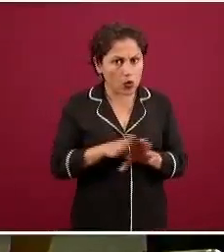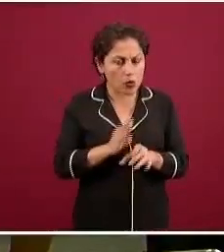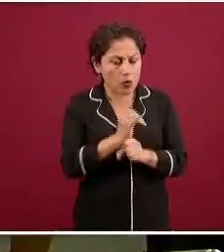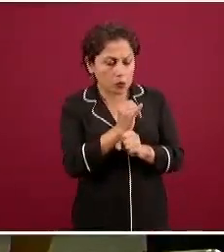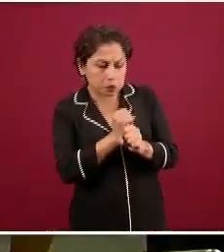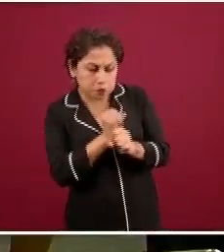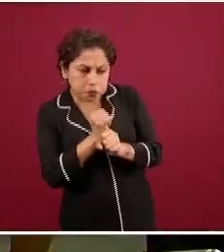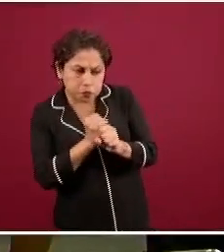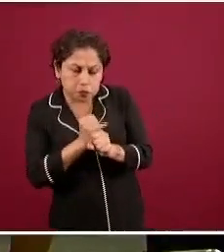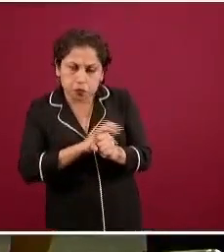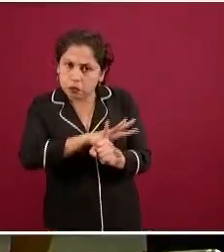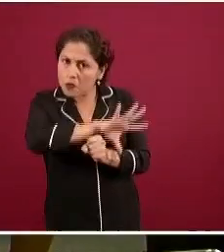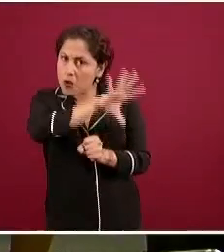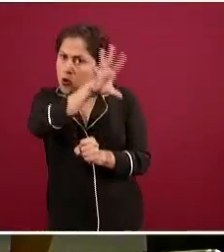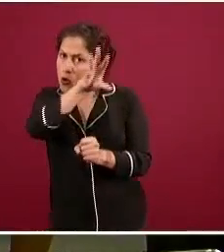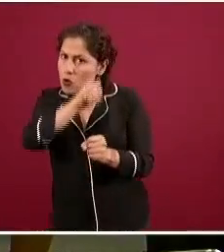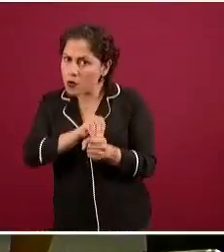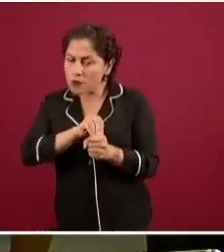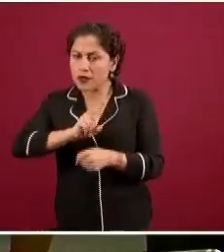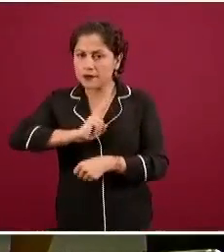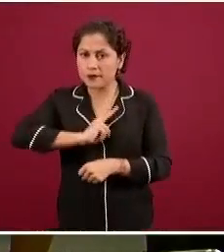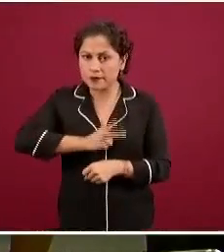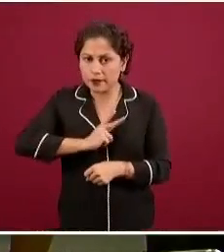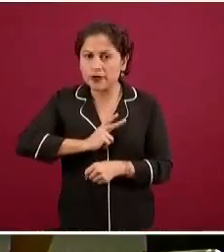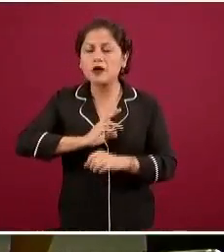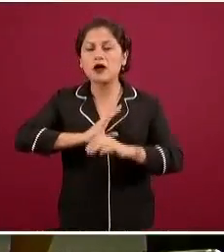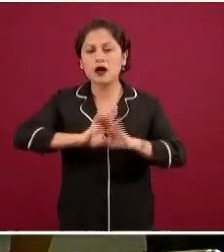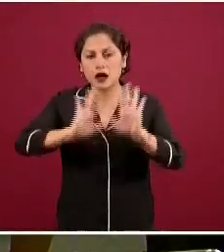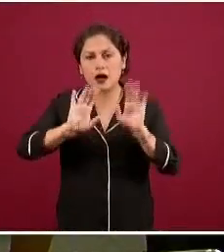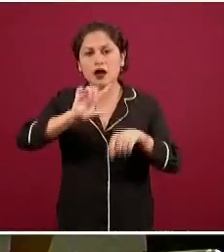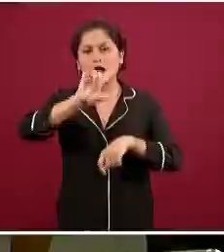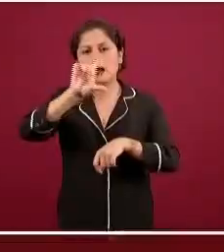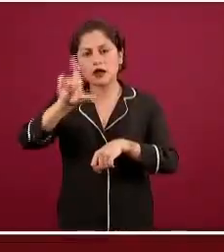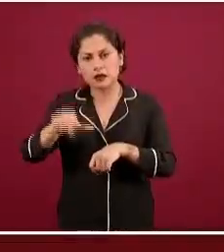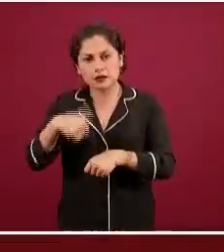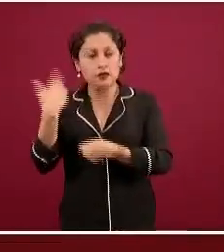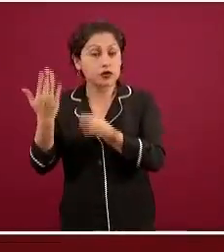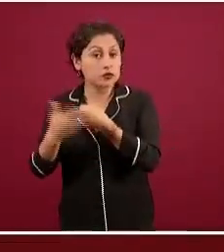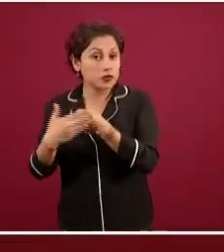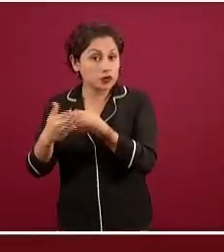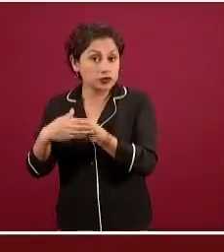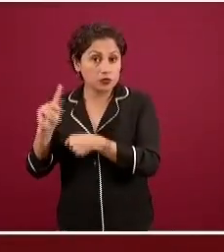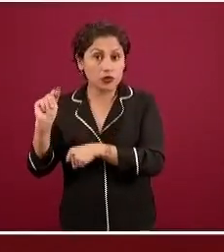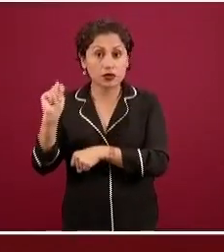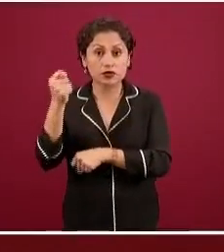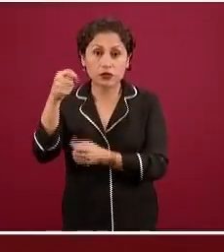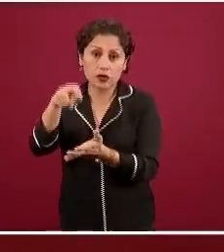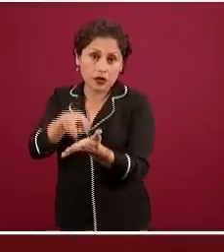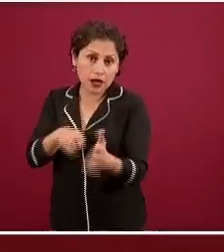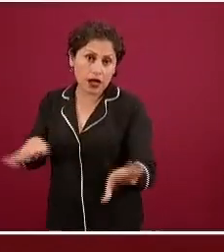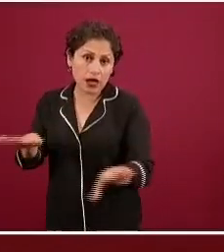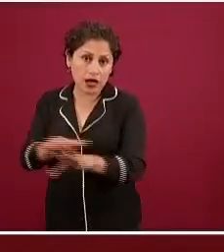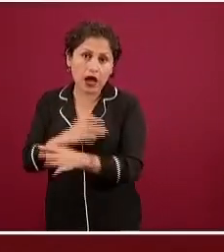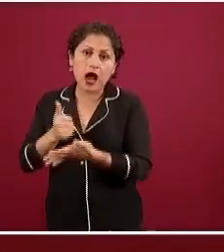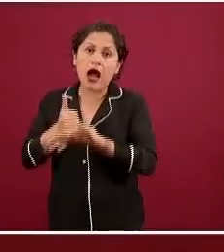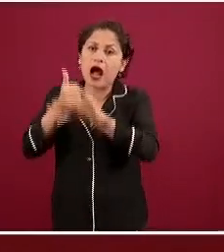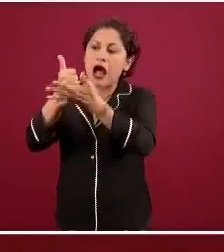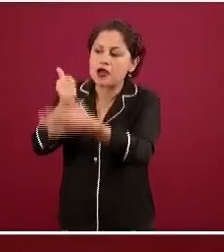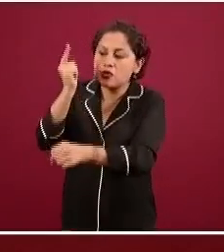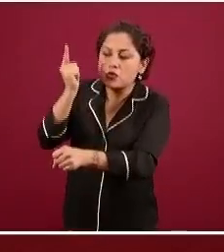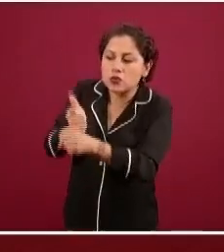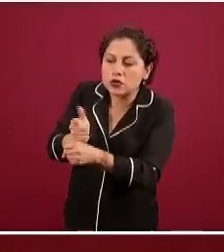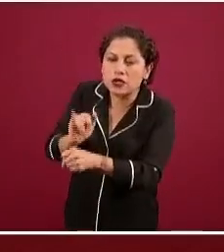humano infectado por el coronavirus, y se transferirá a una tecnología útil para el diagnóstico. Pero hoy 8 de